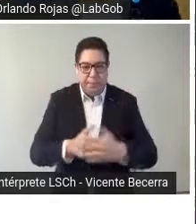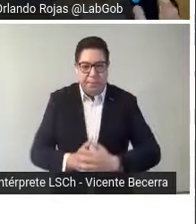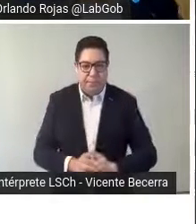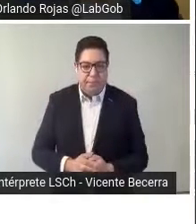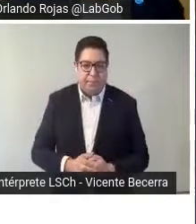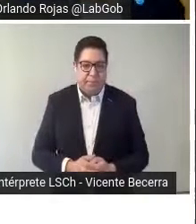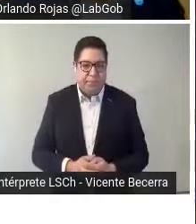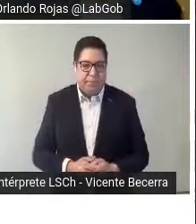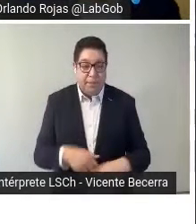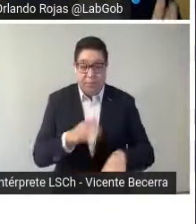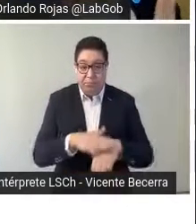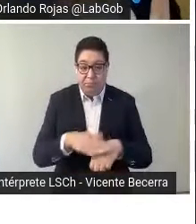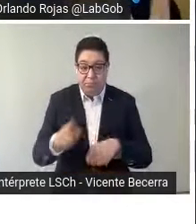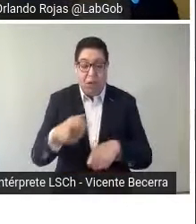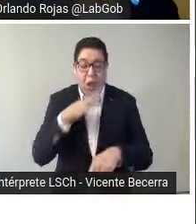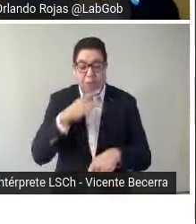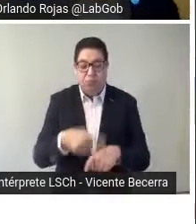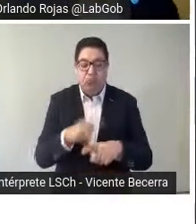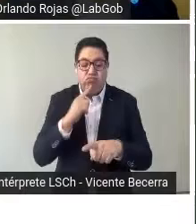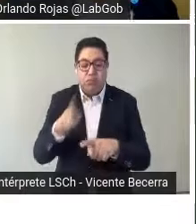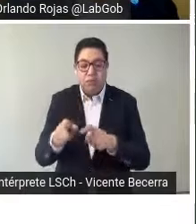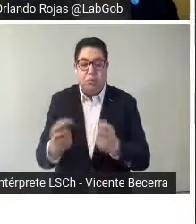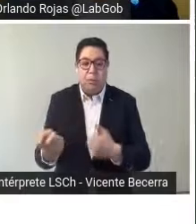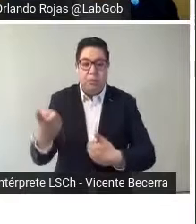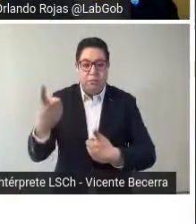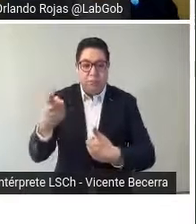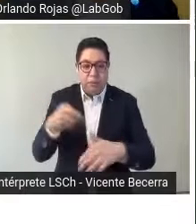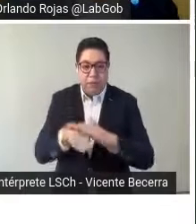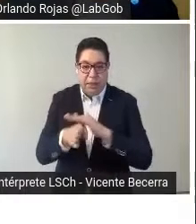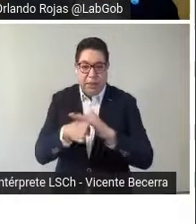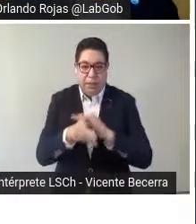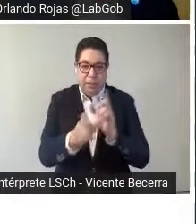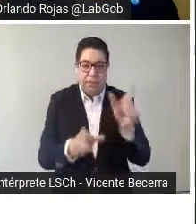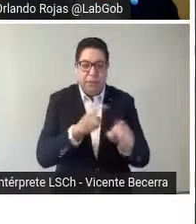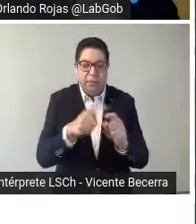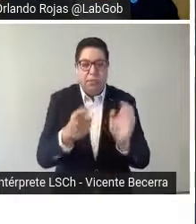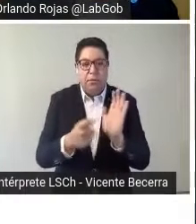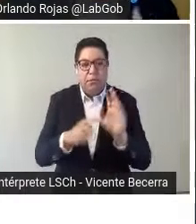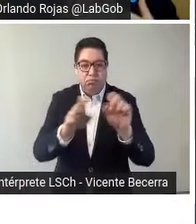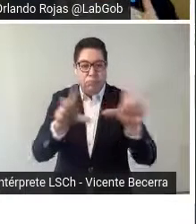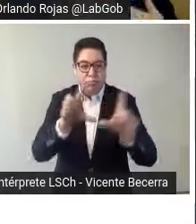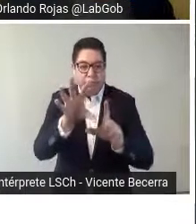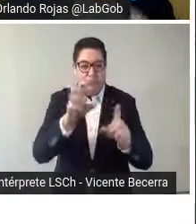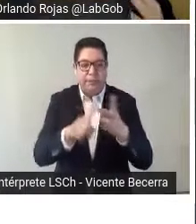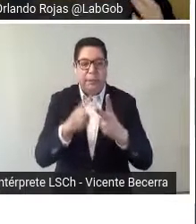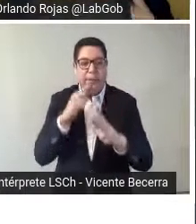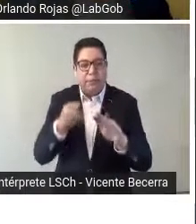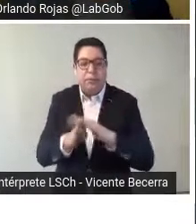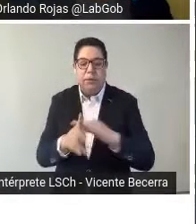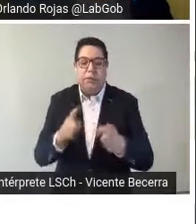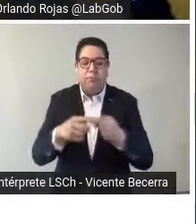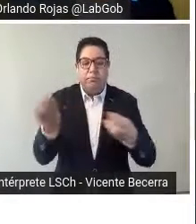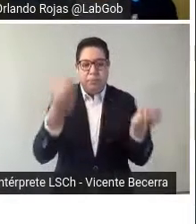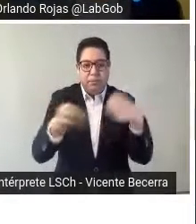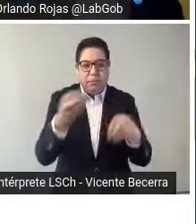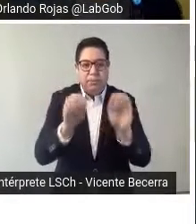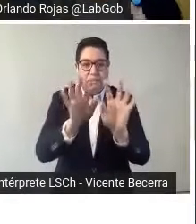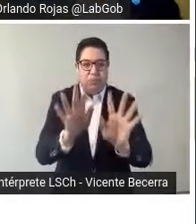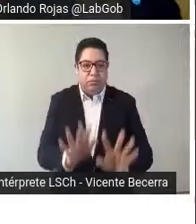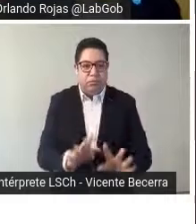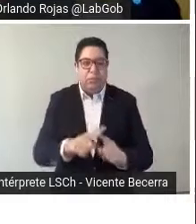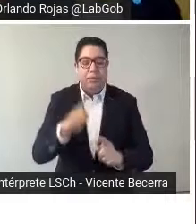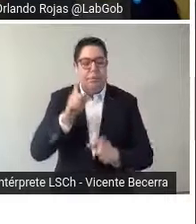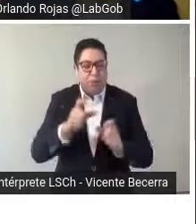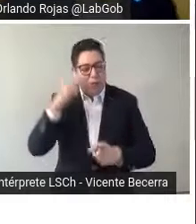unos pequeños minutos para que puedan entrar, ingresar con el código que está apareciendo en pantalla y puedan compartir sus pensamientos, sus